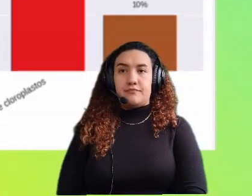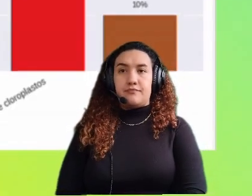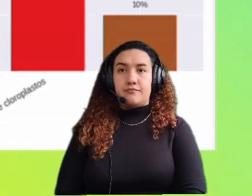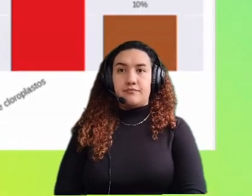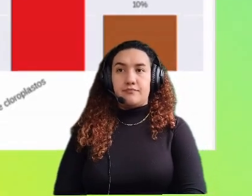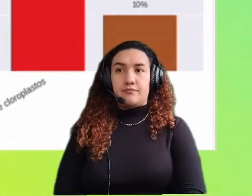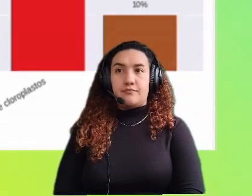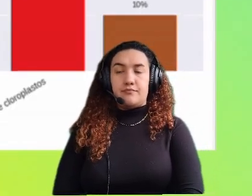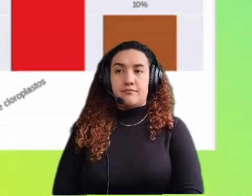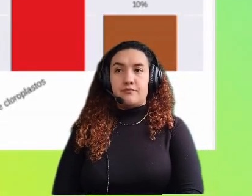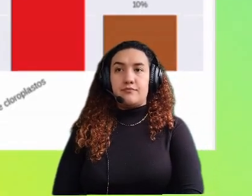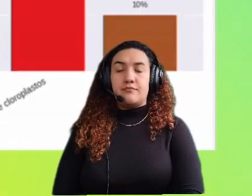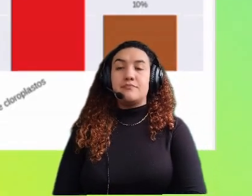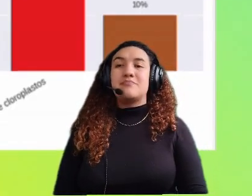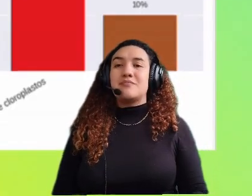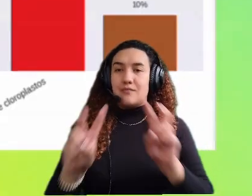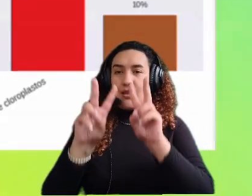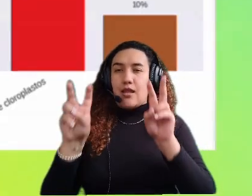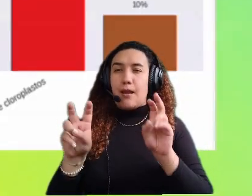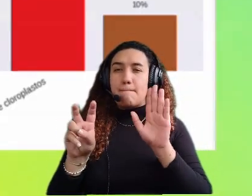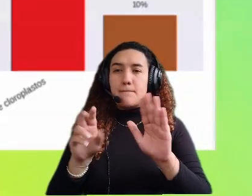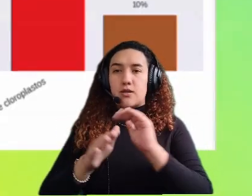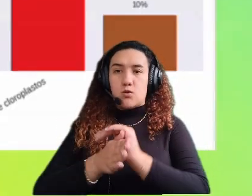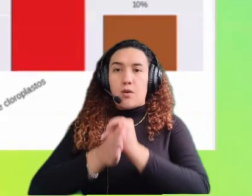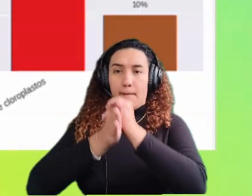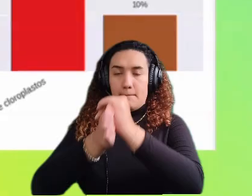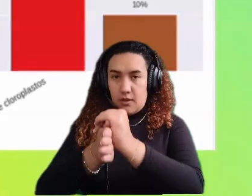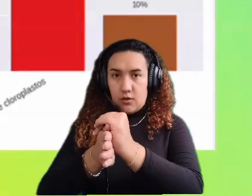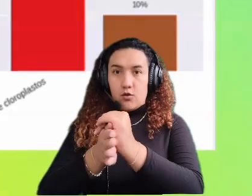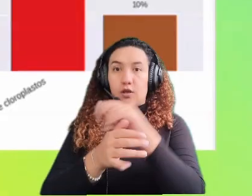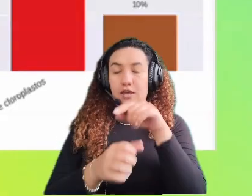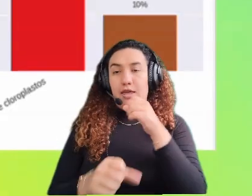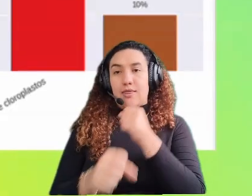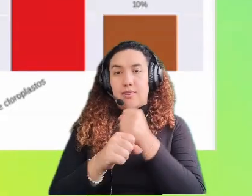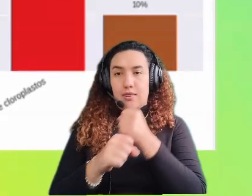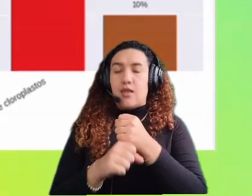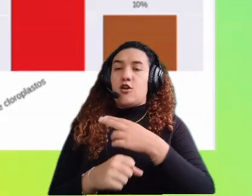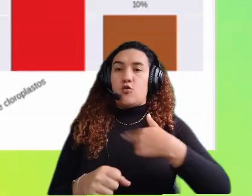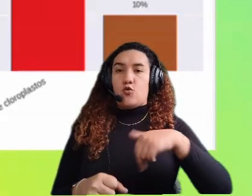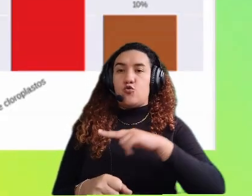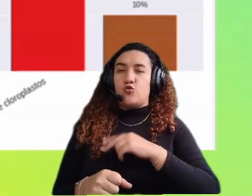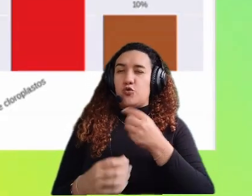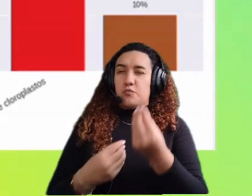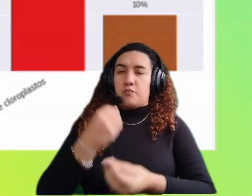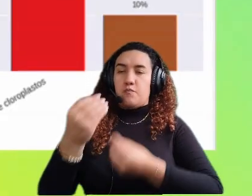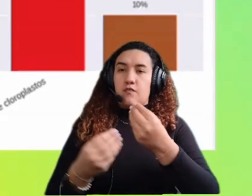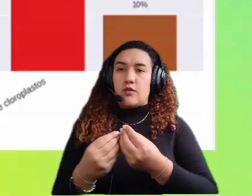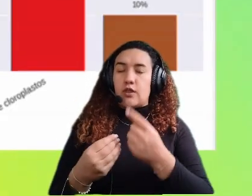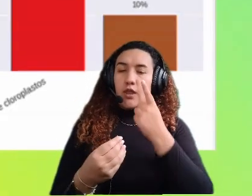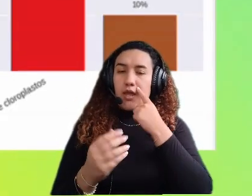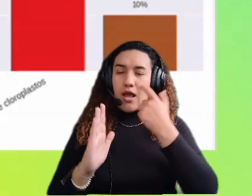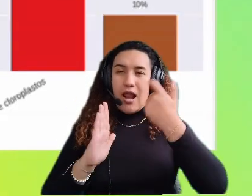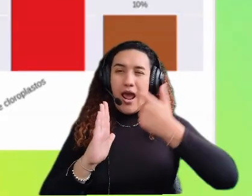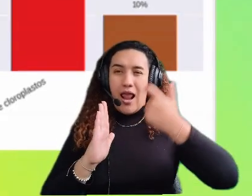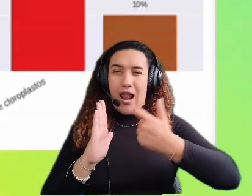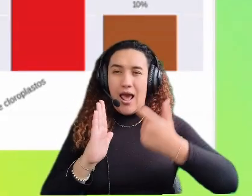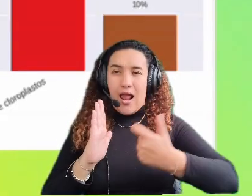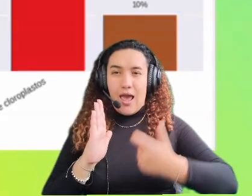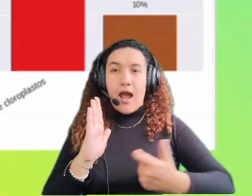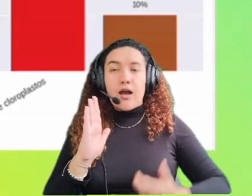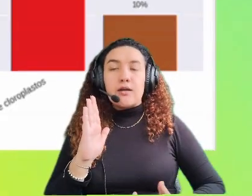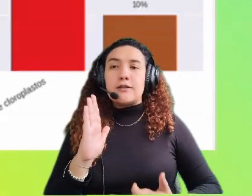Bueno, entonces para el marco metodológico tenemos que para este trabajo realizamos una